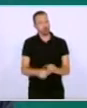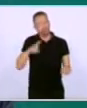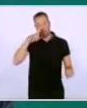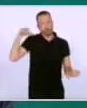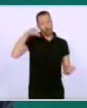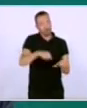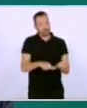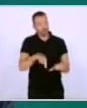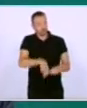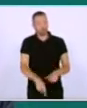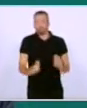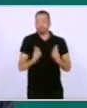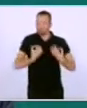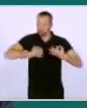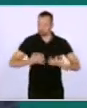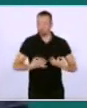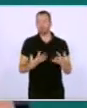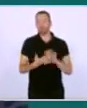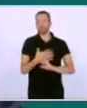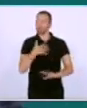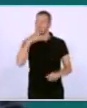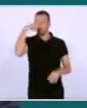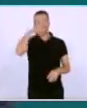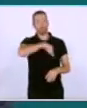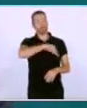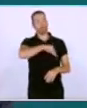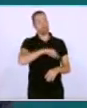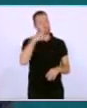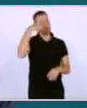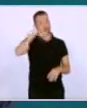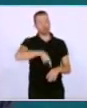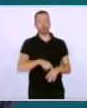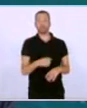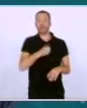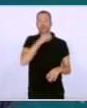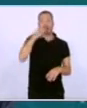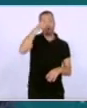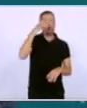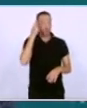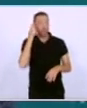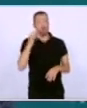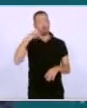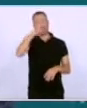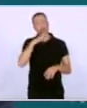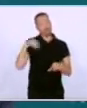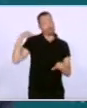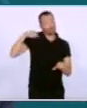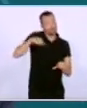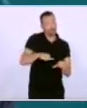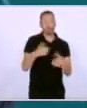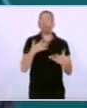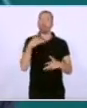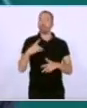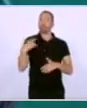Islas es consciente que nuestros abuelos nuestros padres pudieron prosperar mucho más de lo que